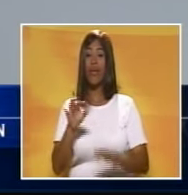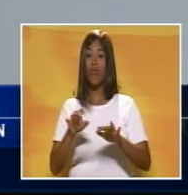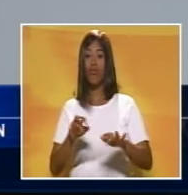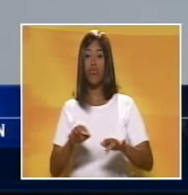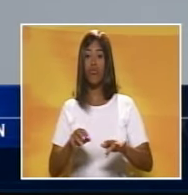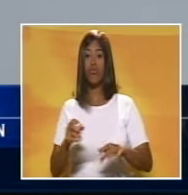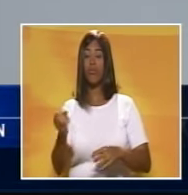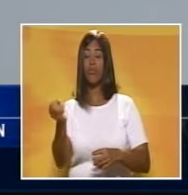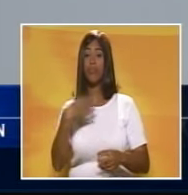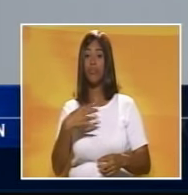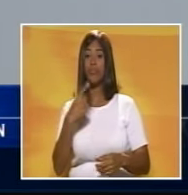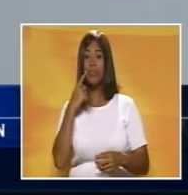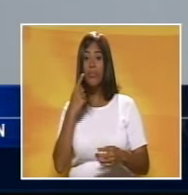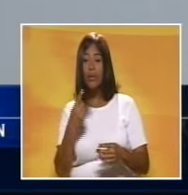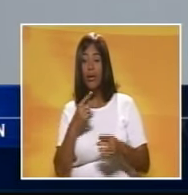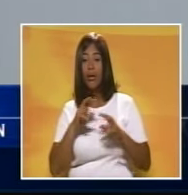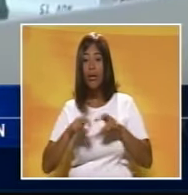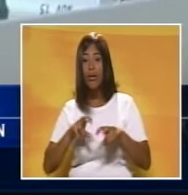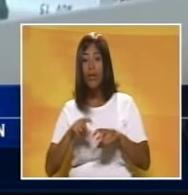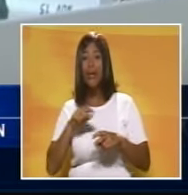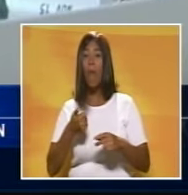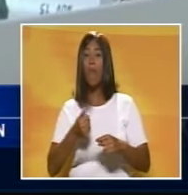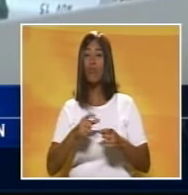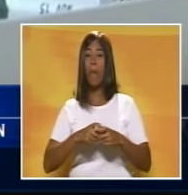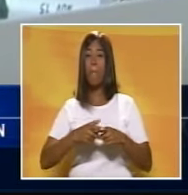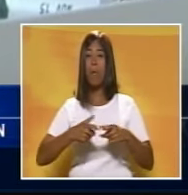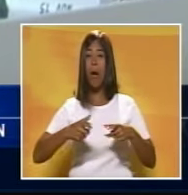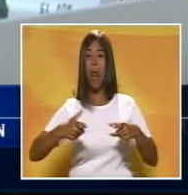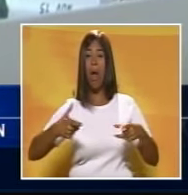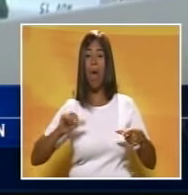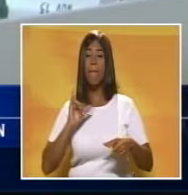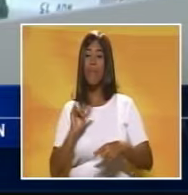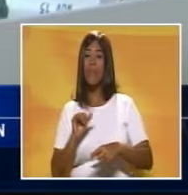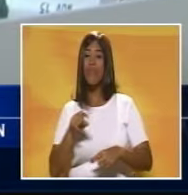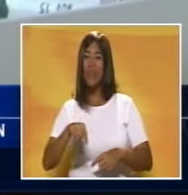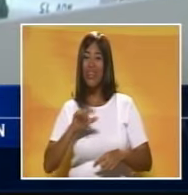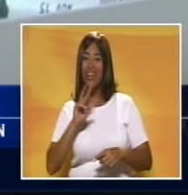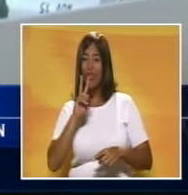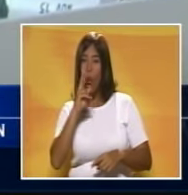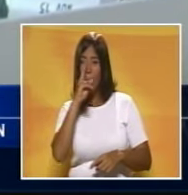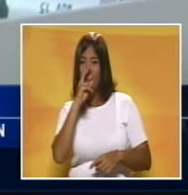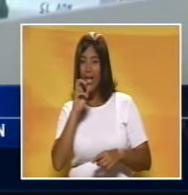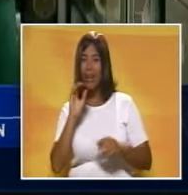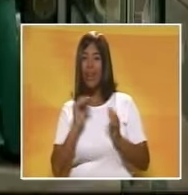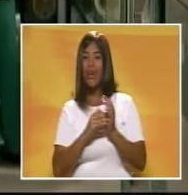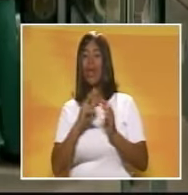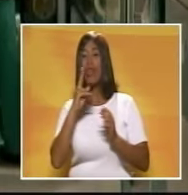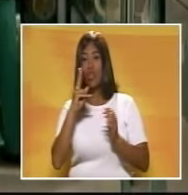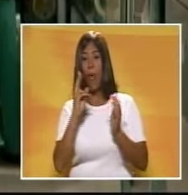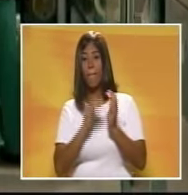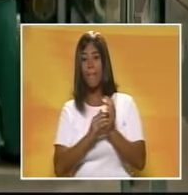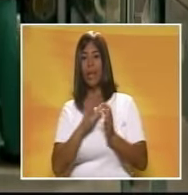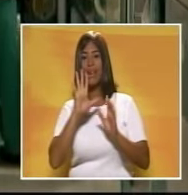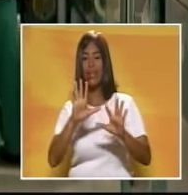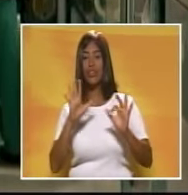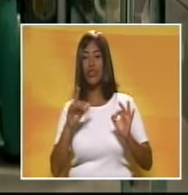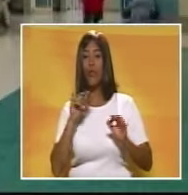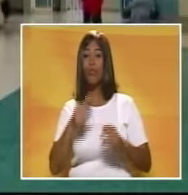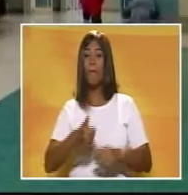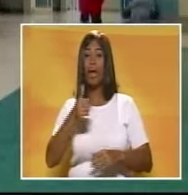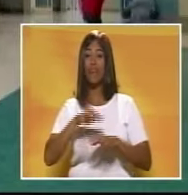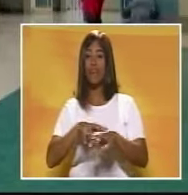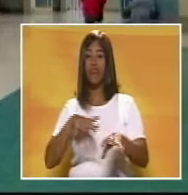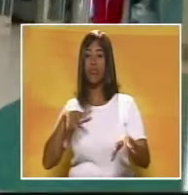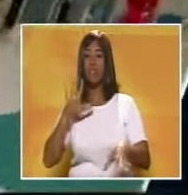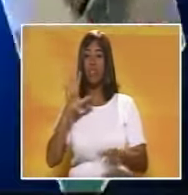de Sanidad filipino, los casos se han quintuplicado respecto al mismo periodo de 2018, cuando se registraron alrededor de 5,000.